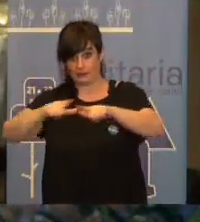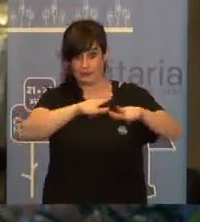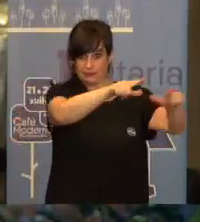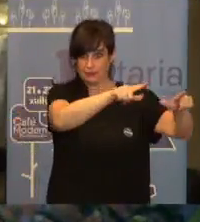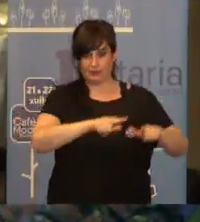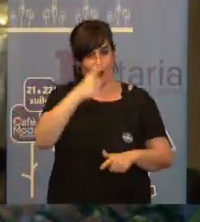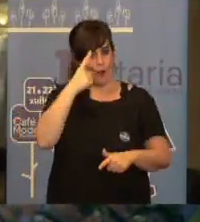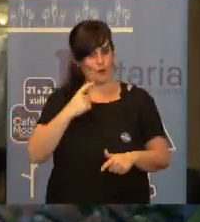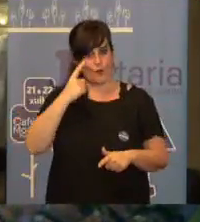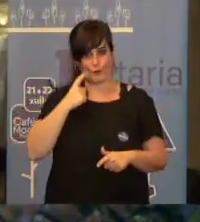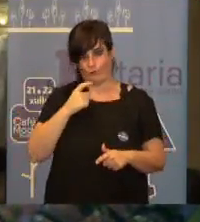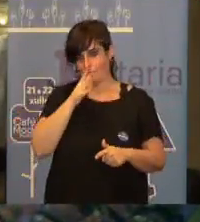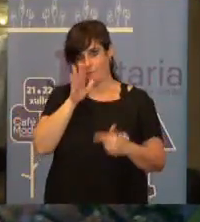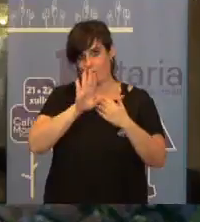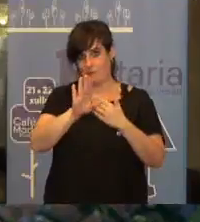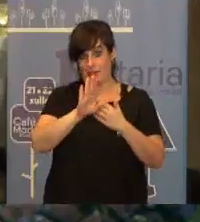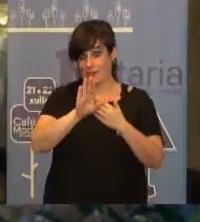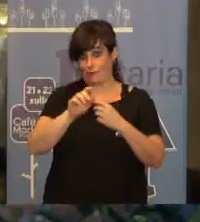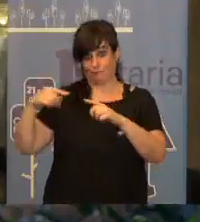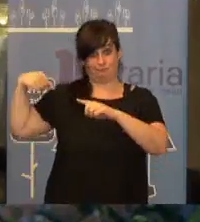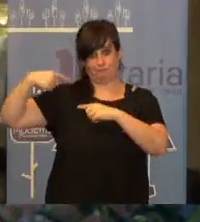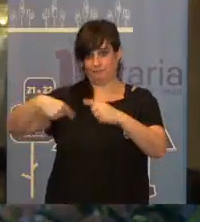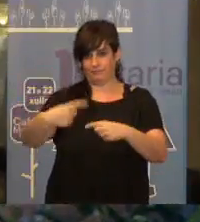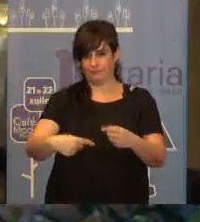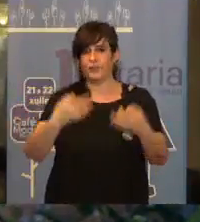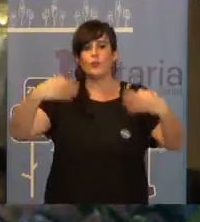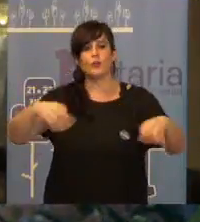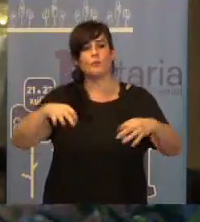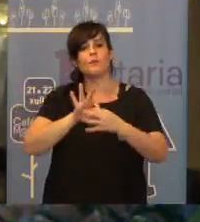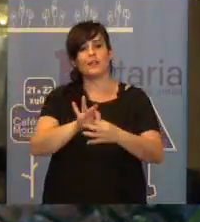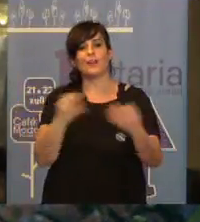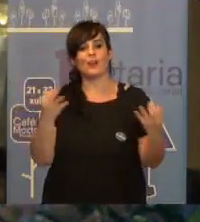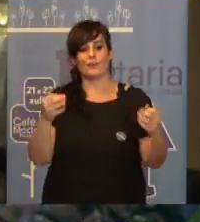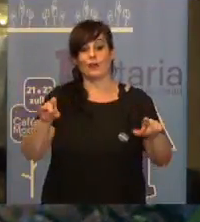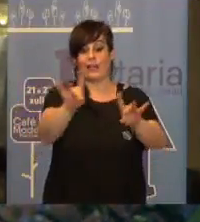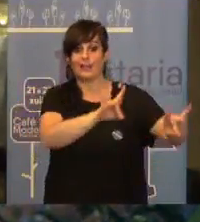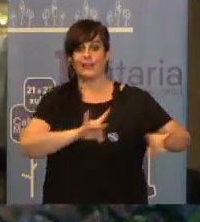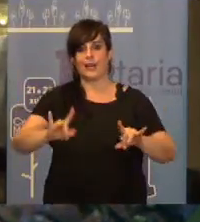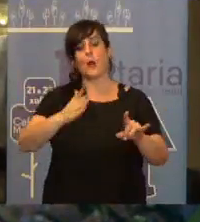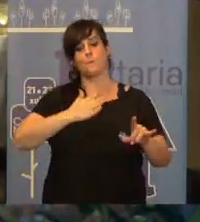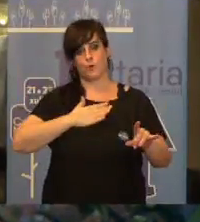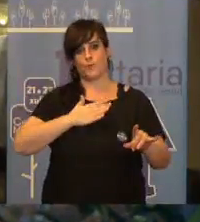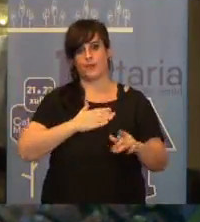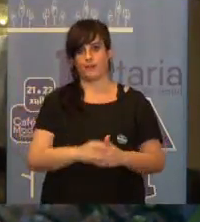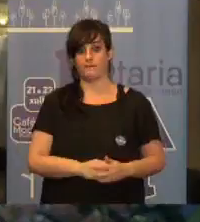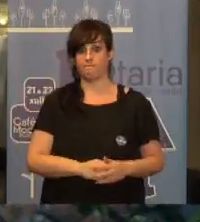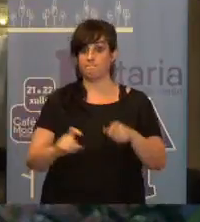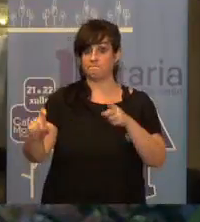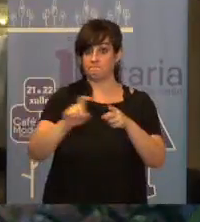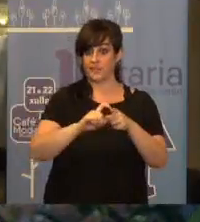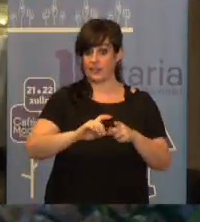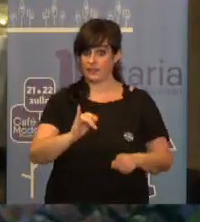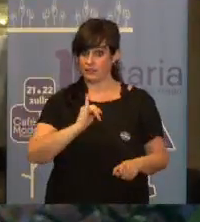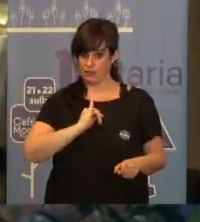da poboación e a loita secular pola propiedade da terra. Aplicando esta característica identitaria á